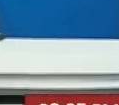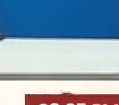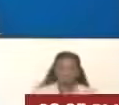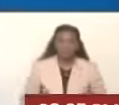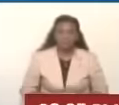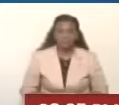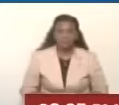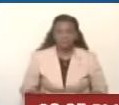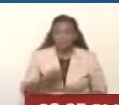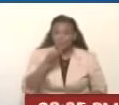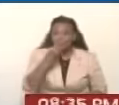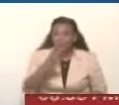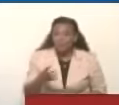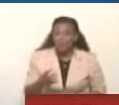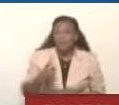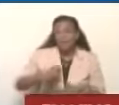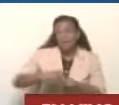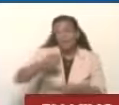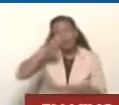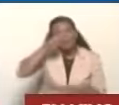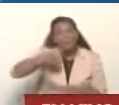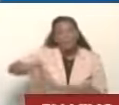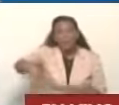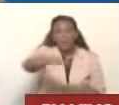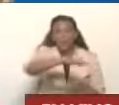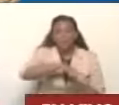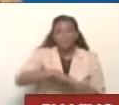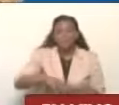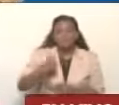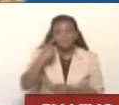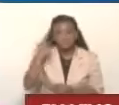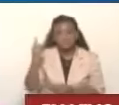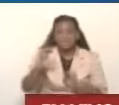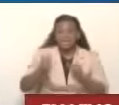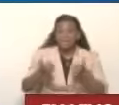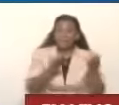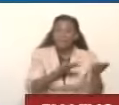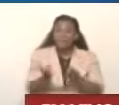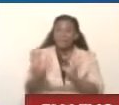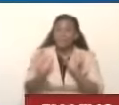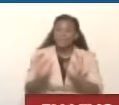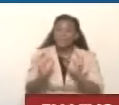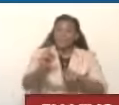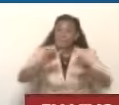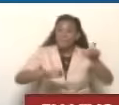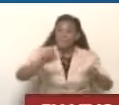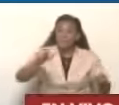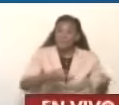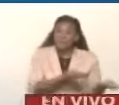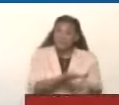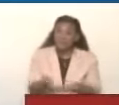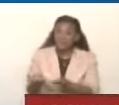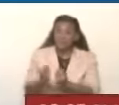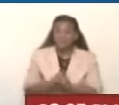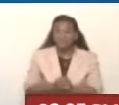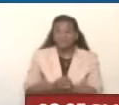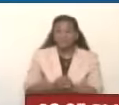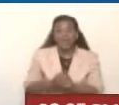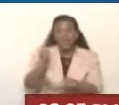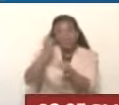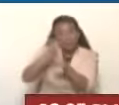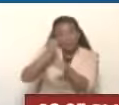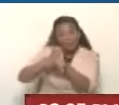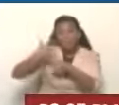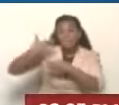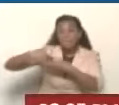Bueno, con Maduro más pueblo. Tenemos invitados especiales acá. A los